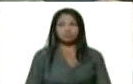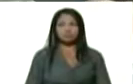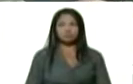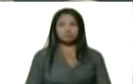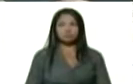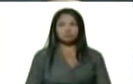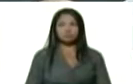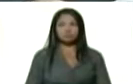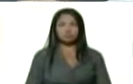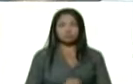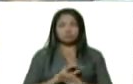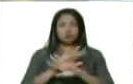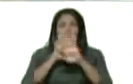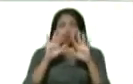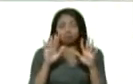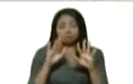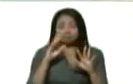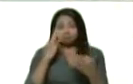Correcto.